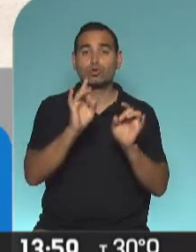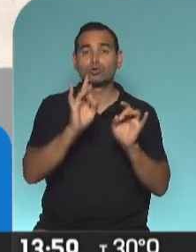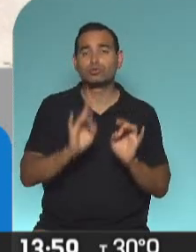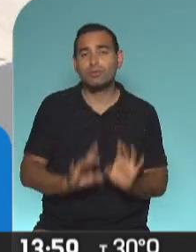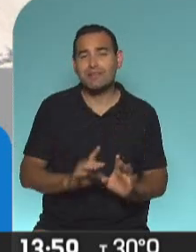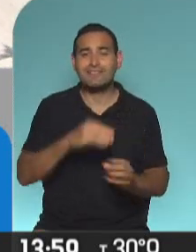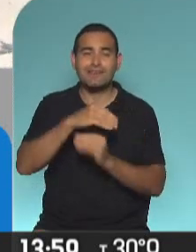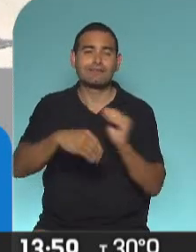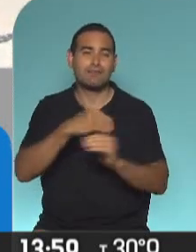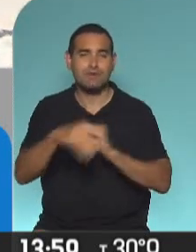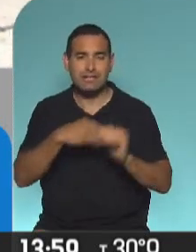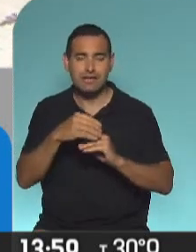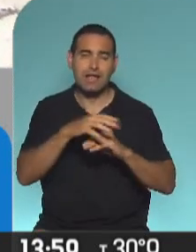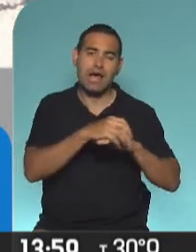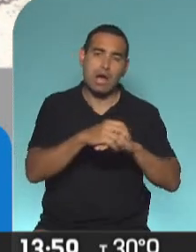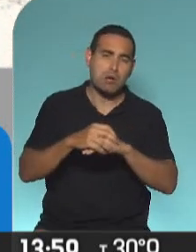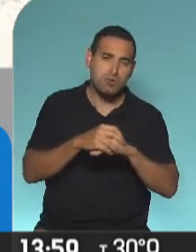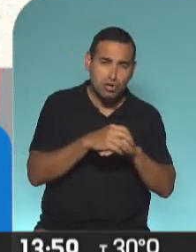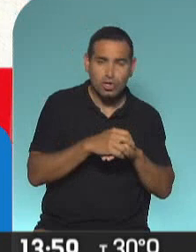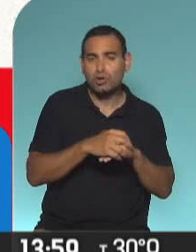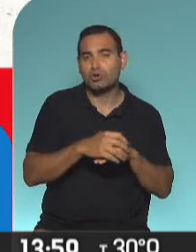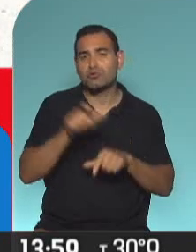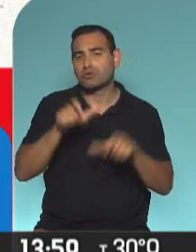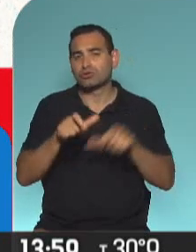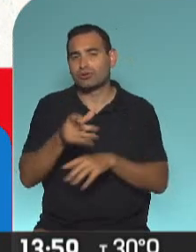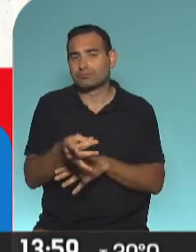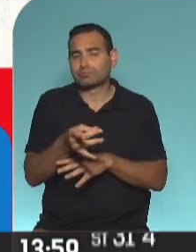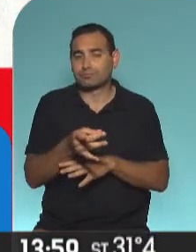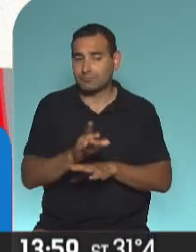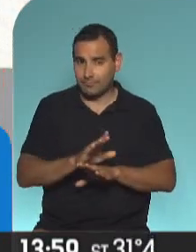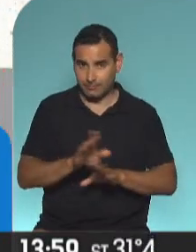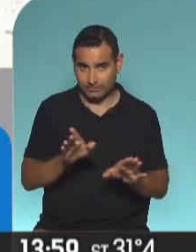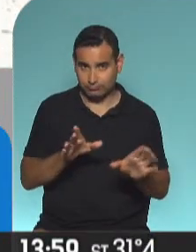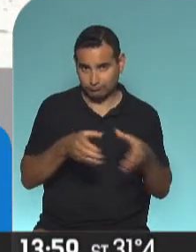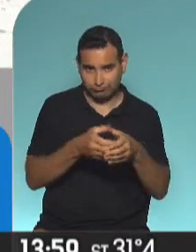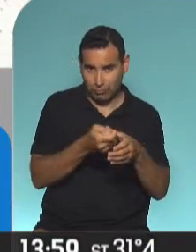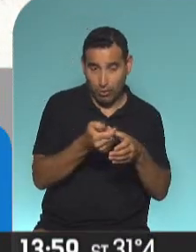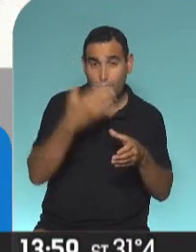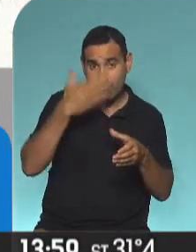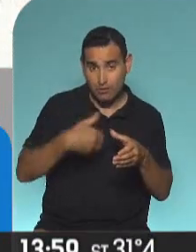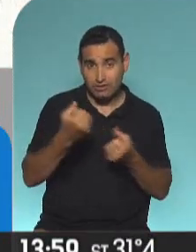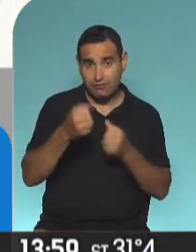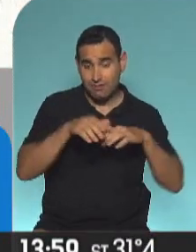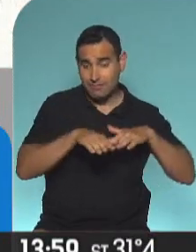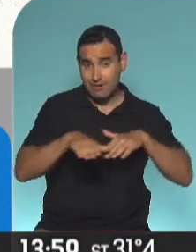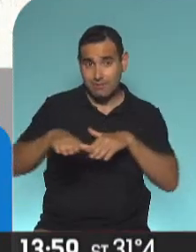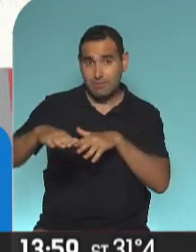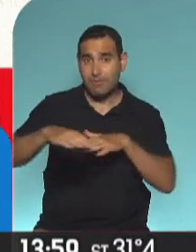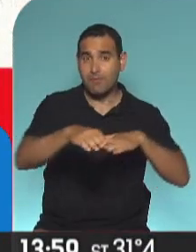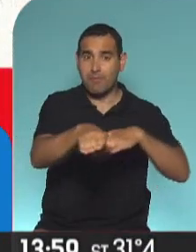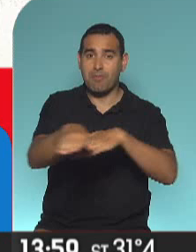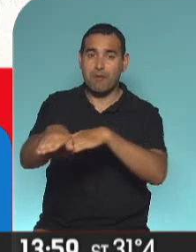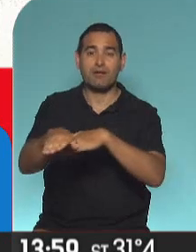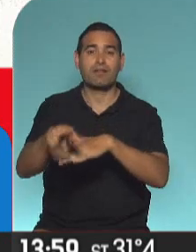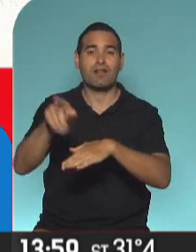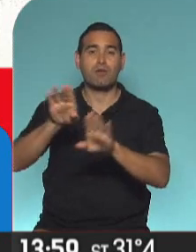para familiares, amigos y allegados, y después el cortejo fúnebre va a pasar por la